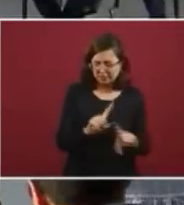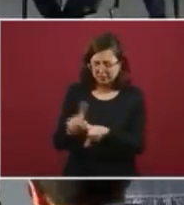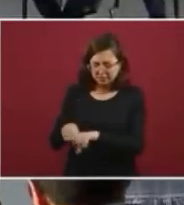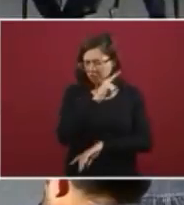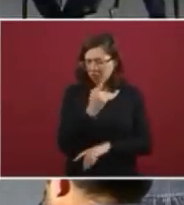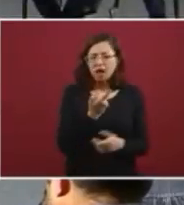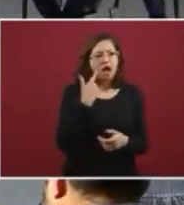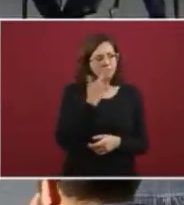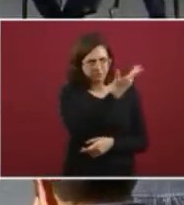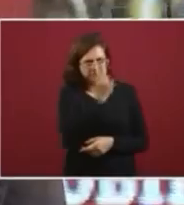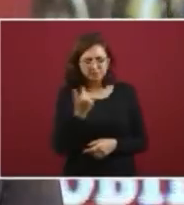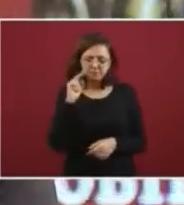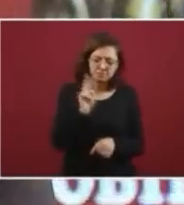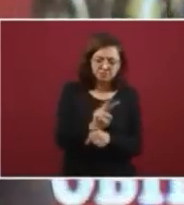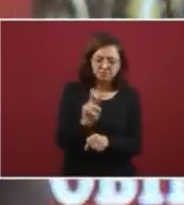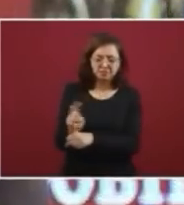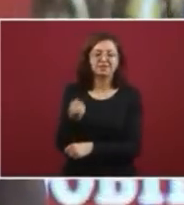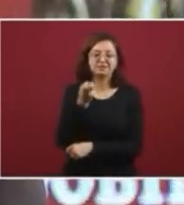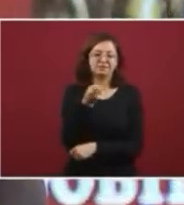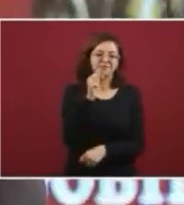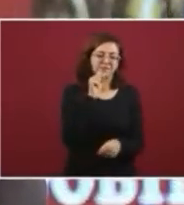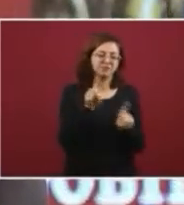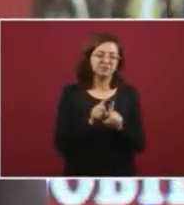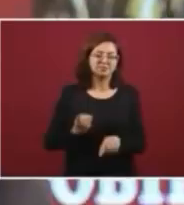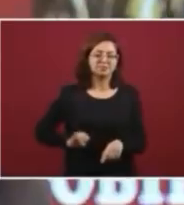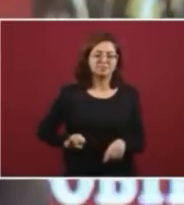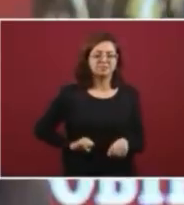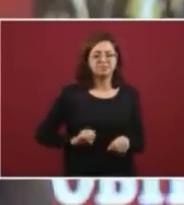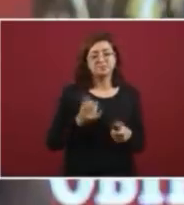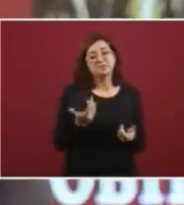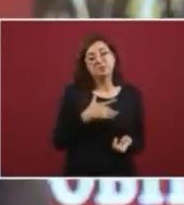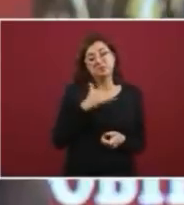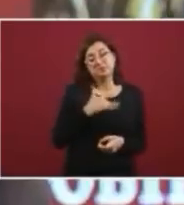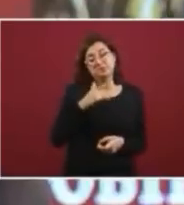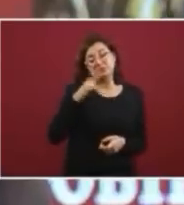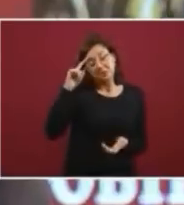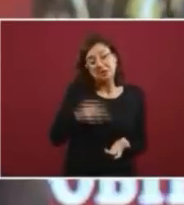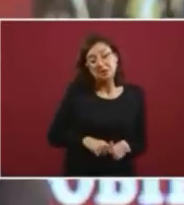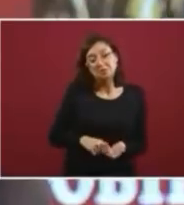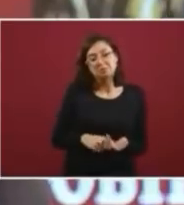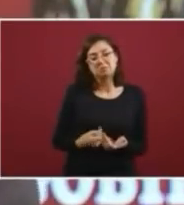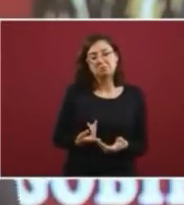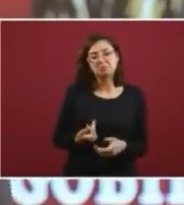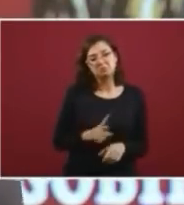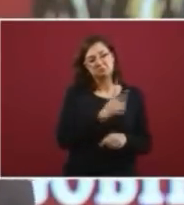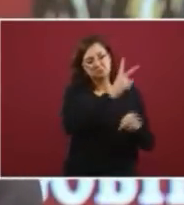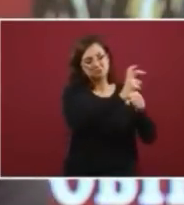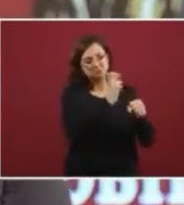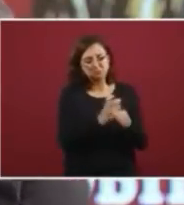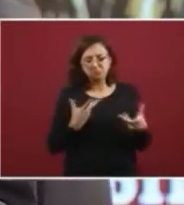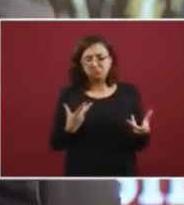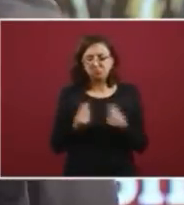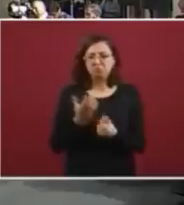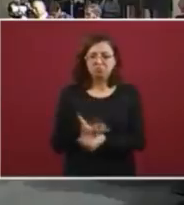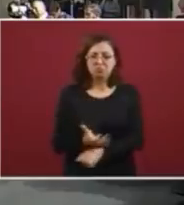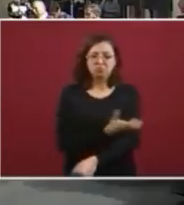que aparecen ahí. Y por esa razón también le interesó, supongo yo, y la Fiscalía lo vio positivo, invitarlos a que nos acompañen, porque